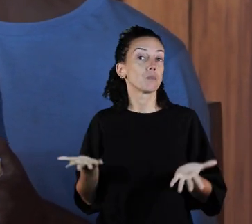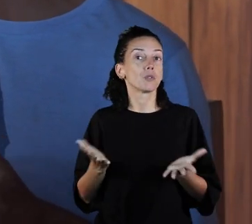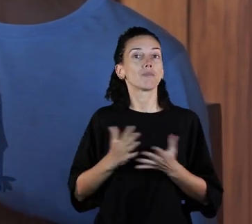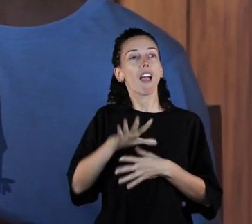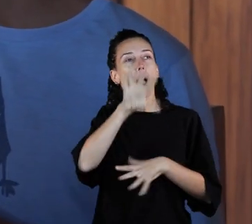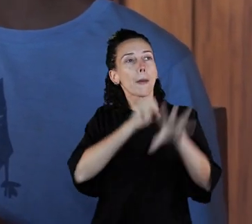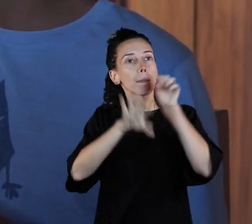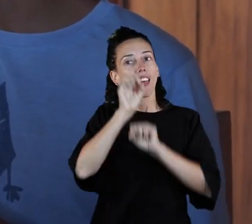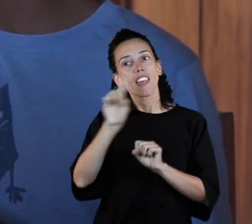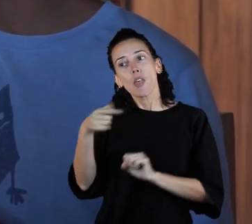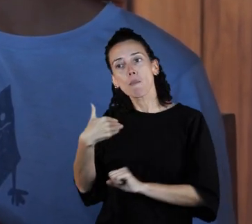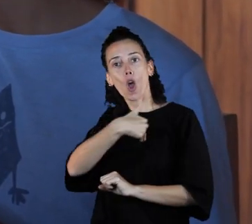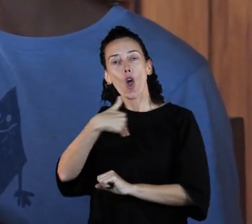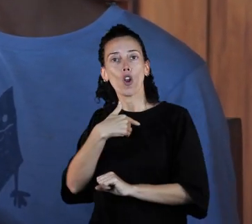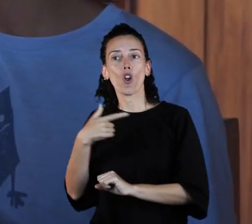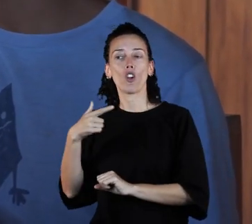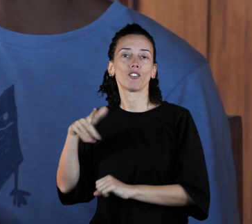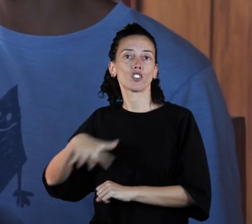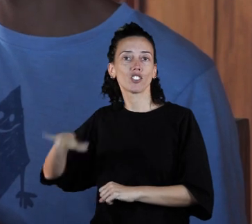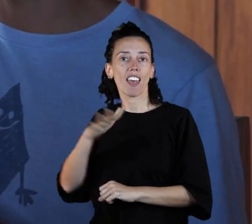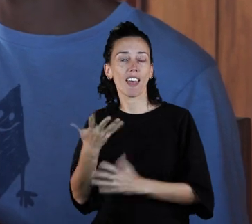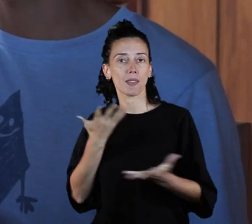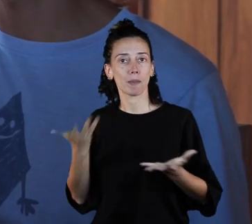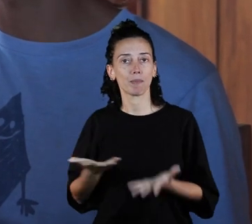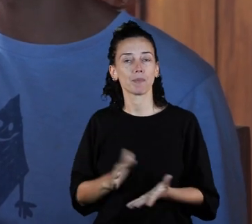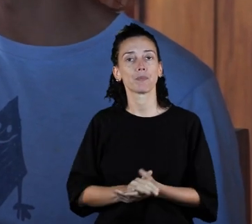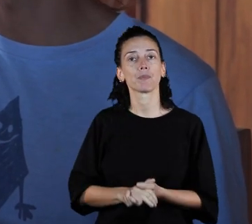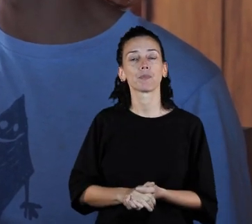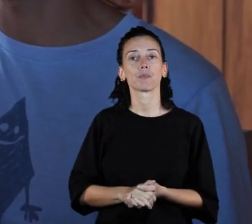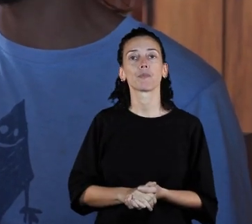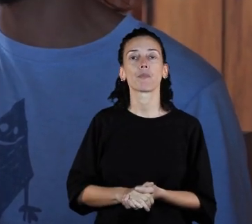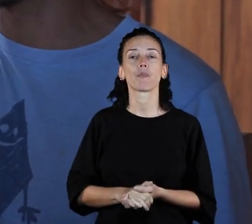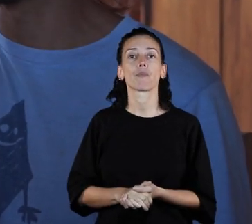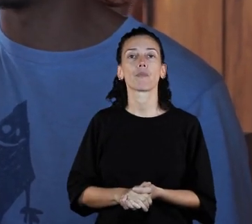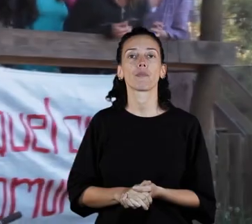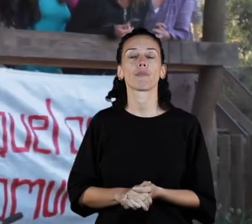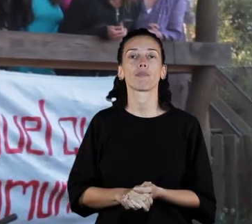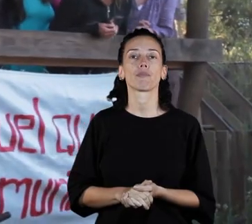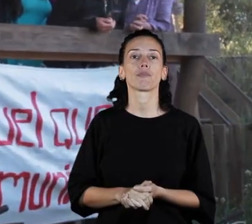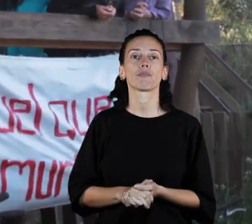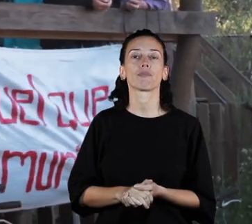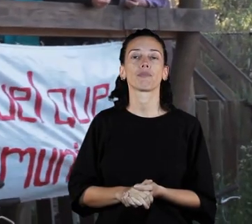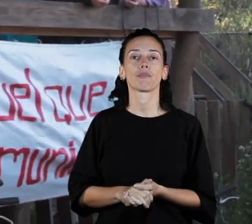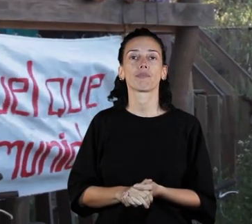a nutrirse para seguir aportando ahí en la comunidad desde el lugar de cada uno.